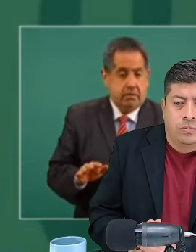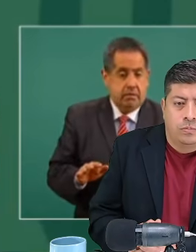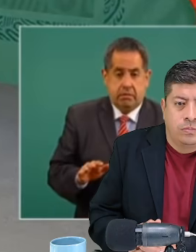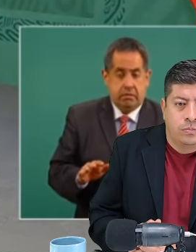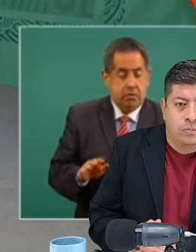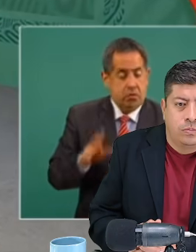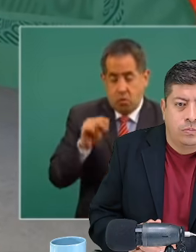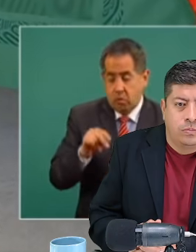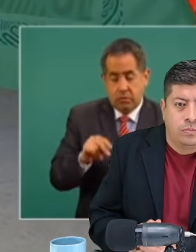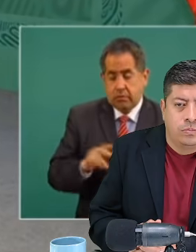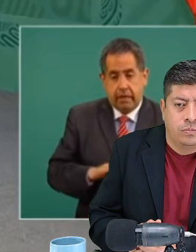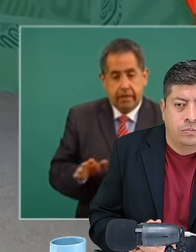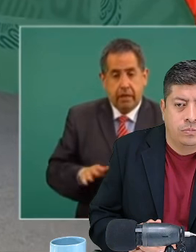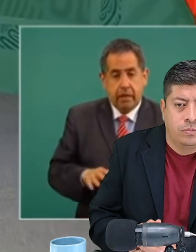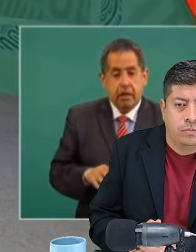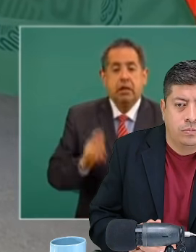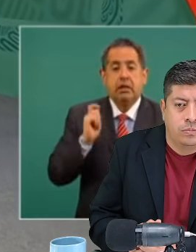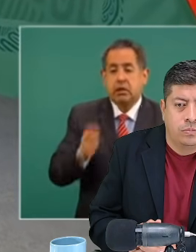Tenemos que